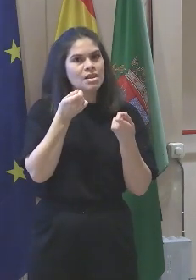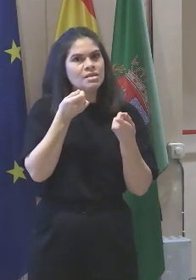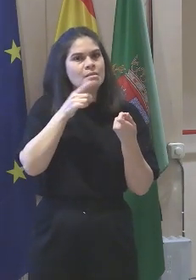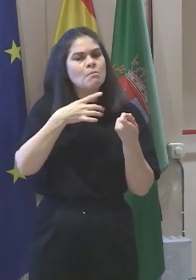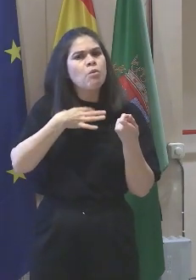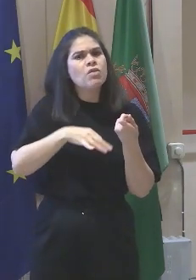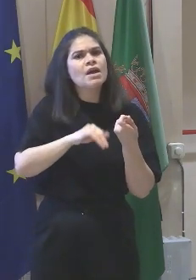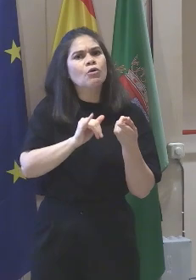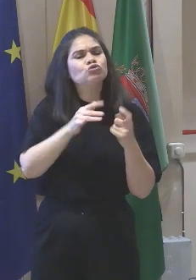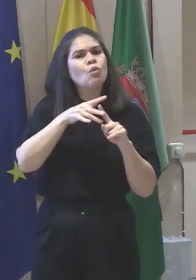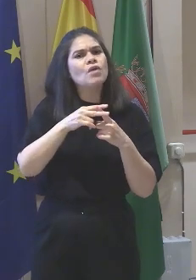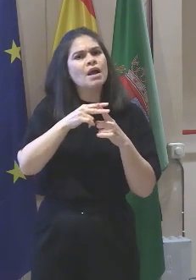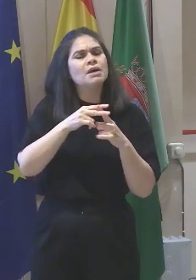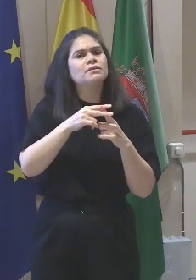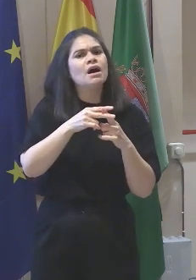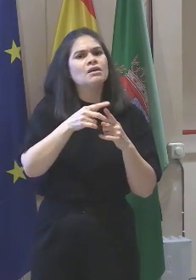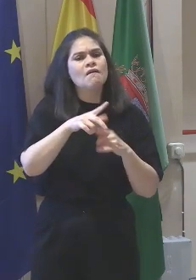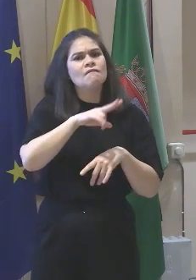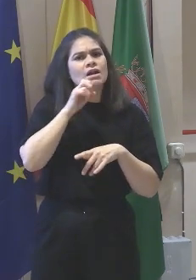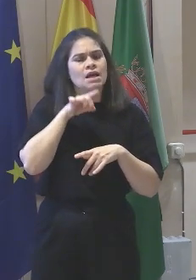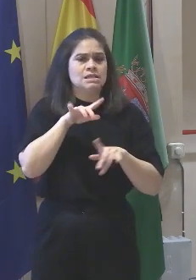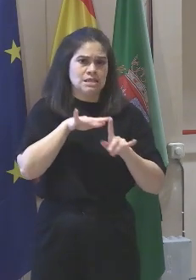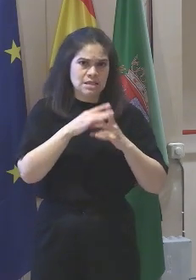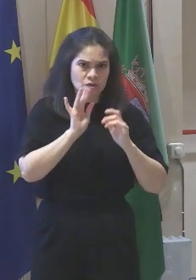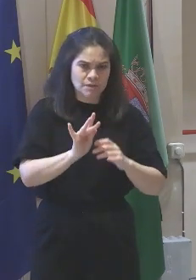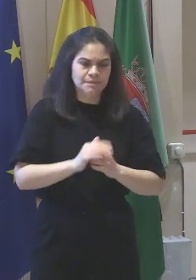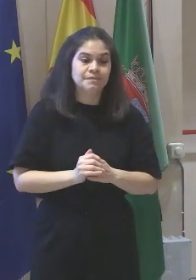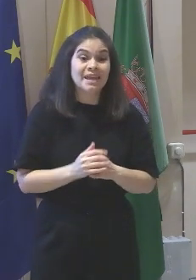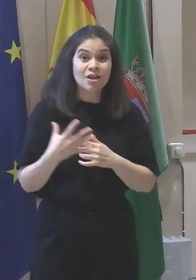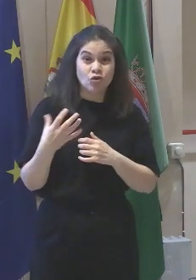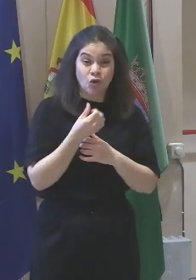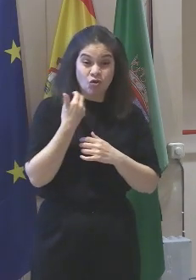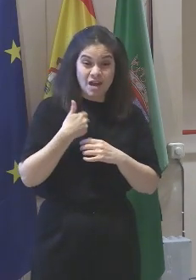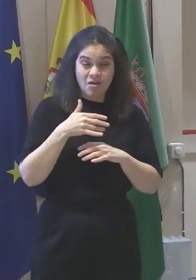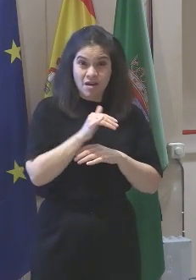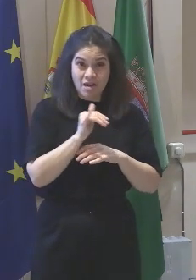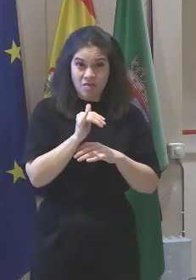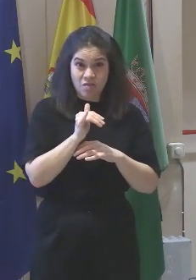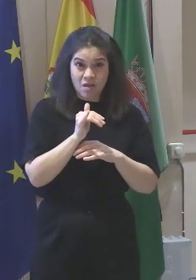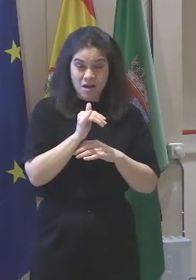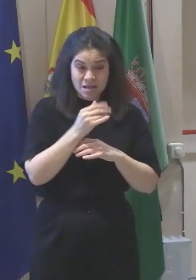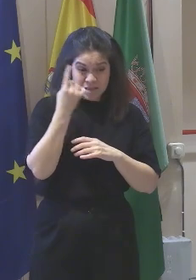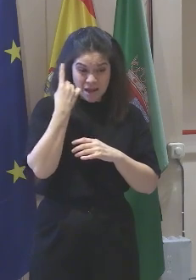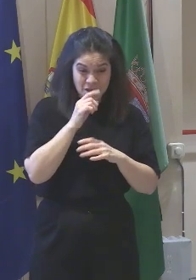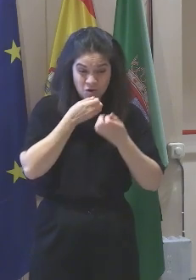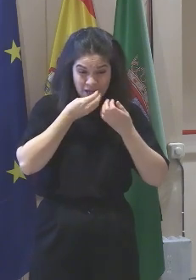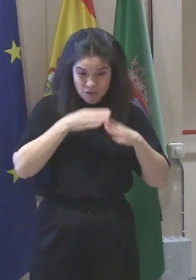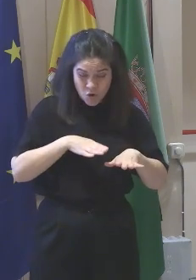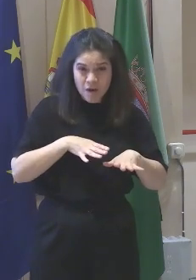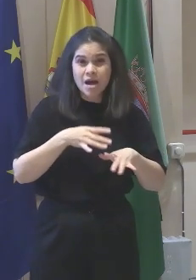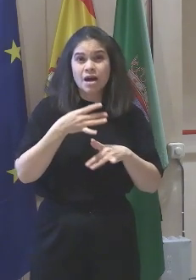ser una herramienta útil en este sentido. Bueno, y con todo esto, conociendo la